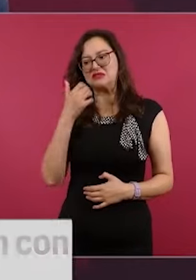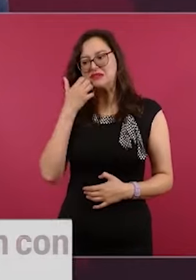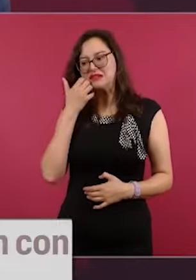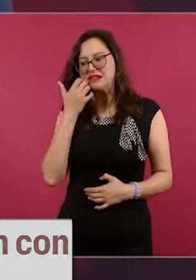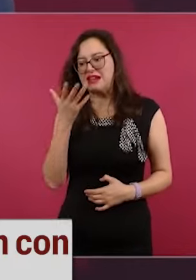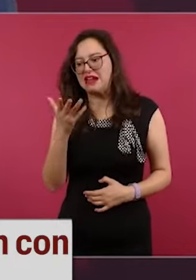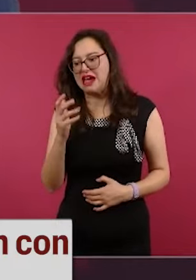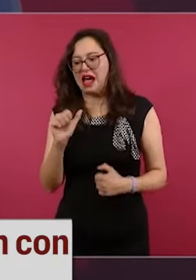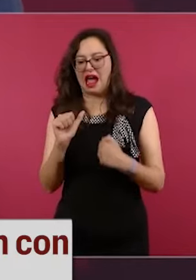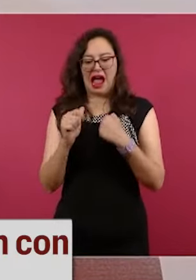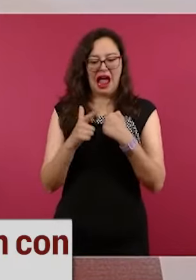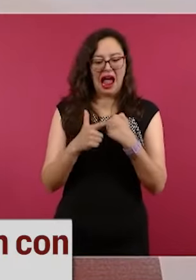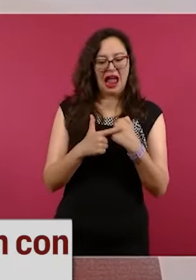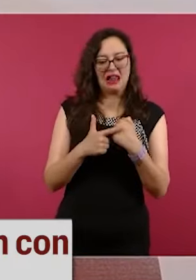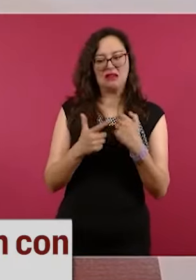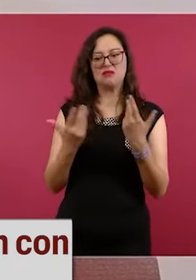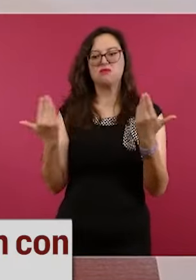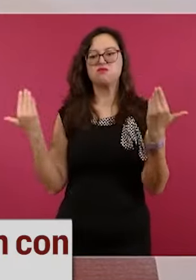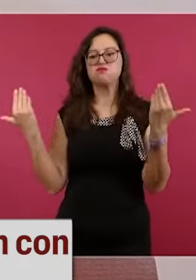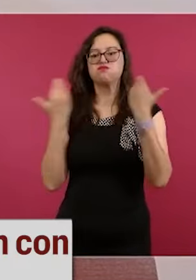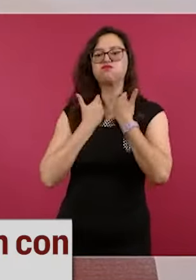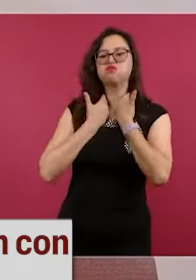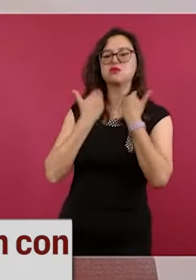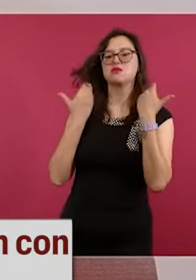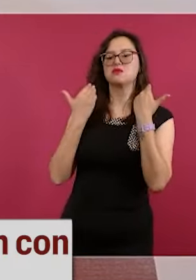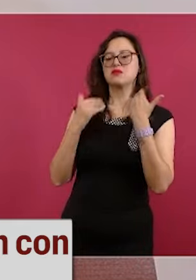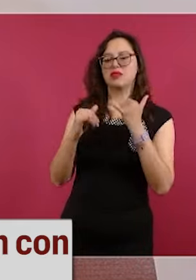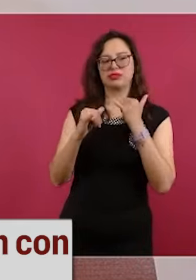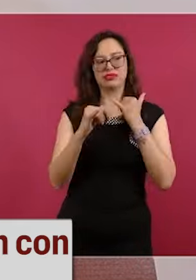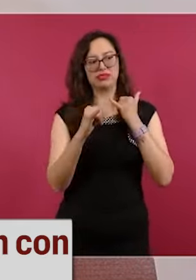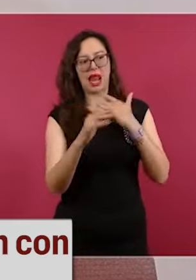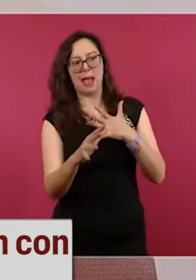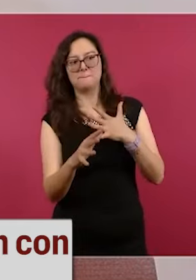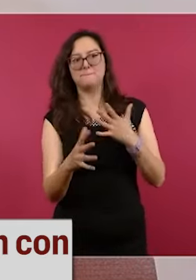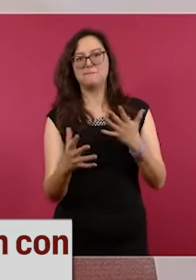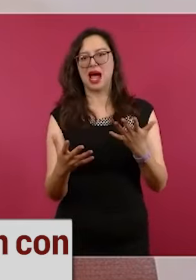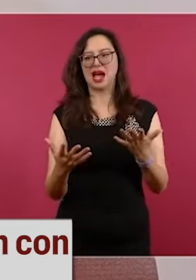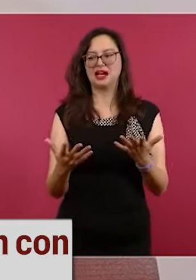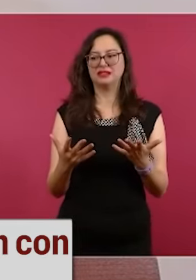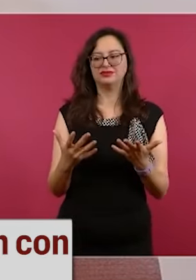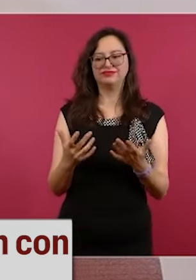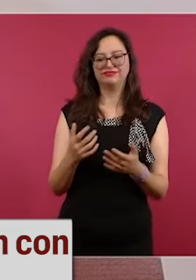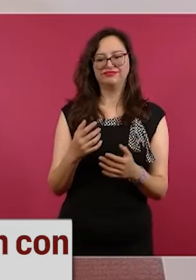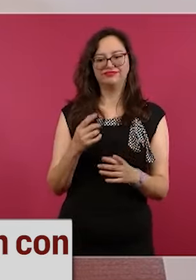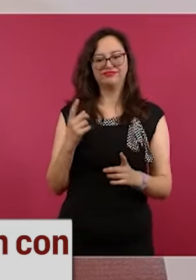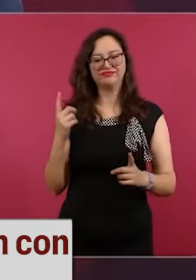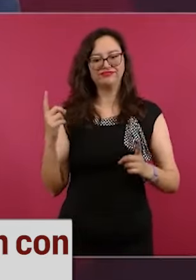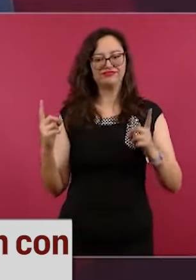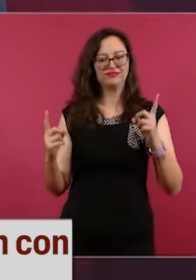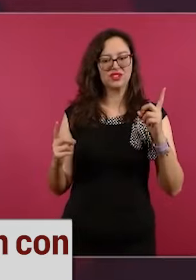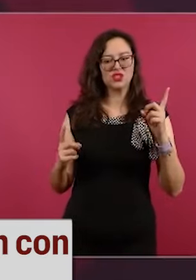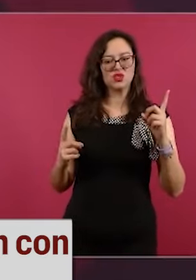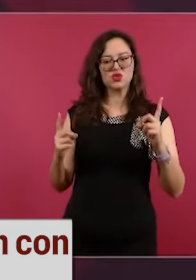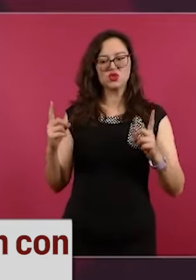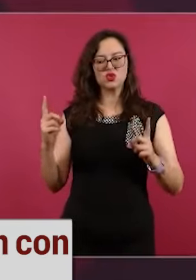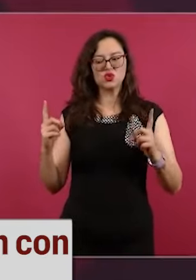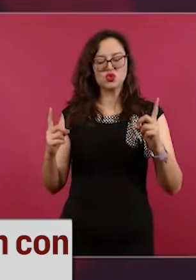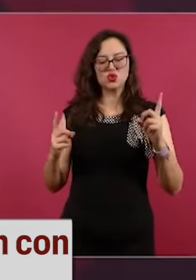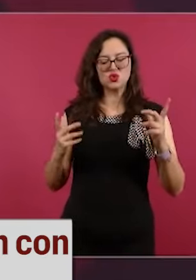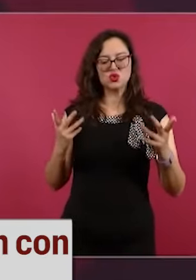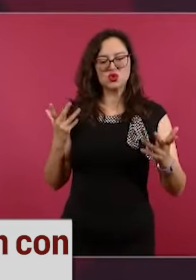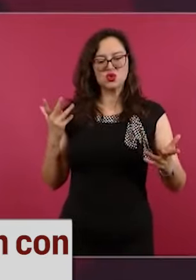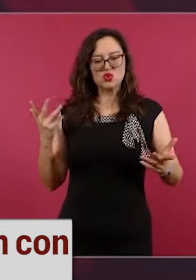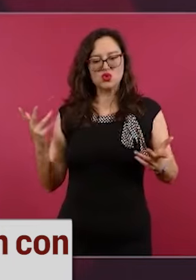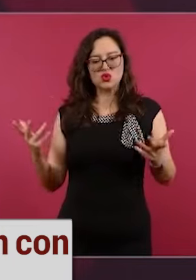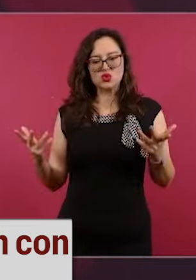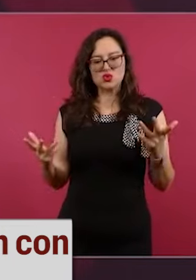AMLO respalda a Arturo Saldívar por investigación con denuncia anónima. Es una especie de venganza. El presidente Andrés Manuel López Obrador expresó